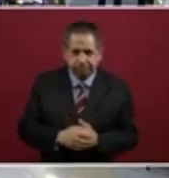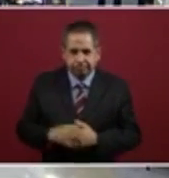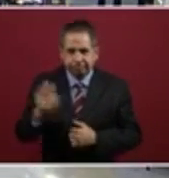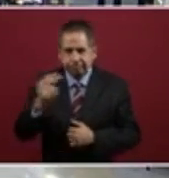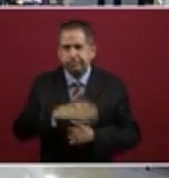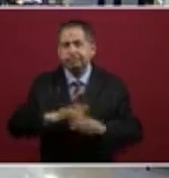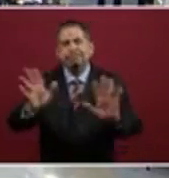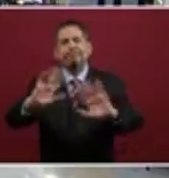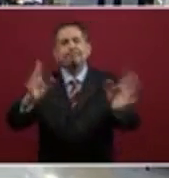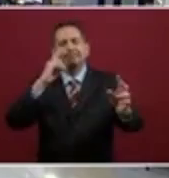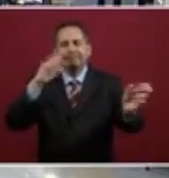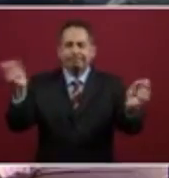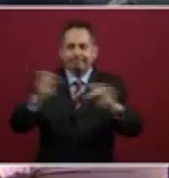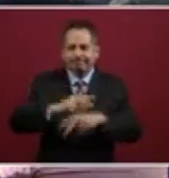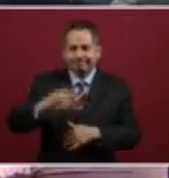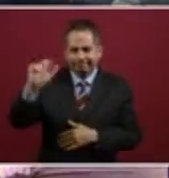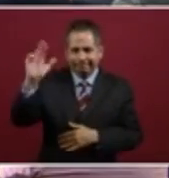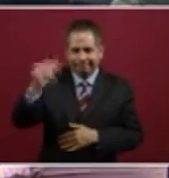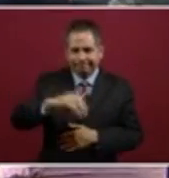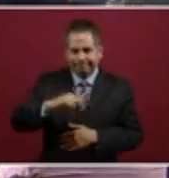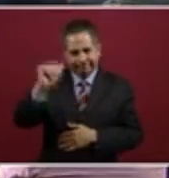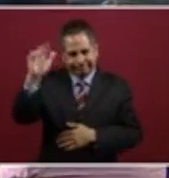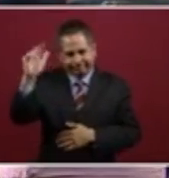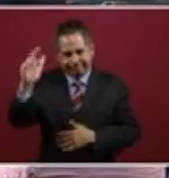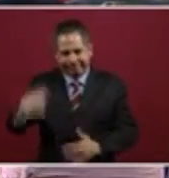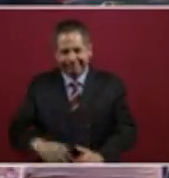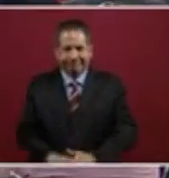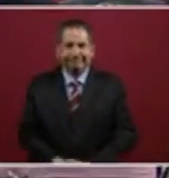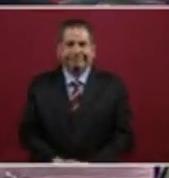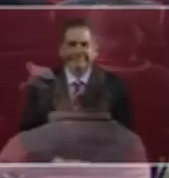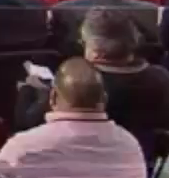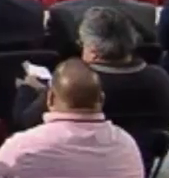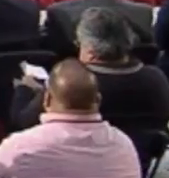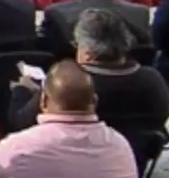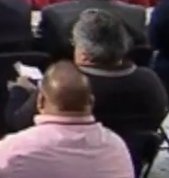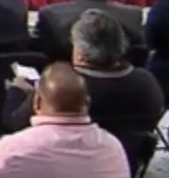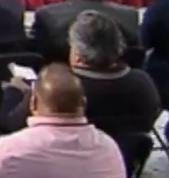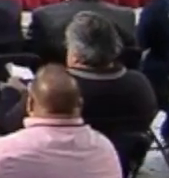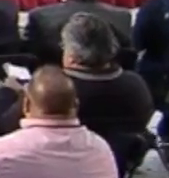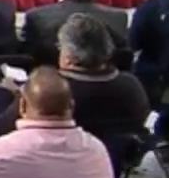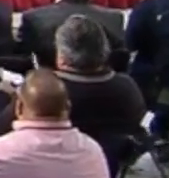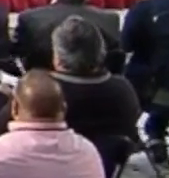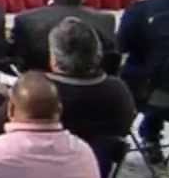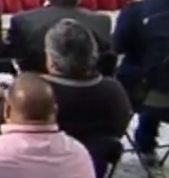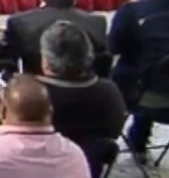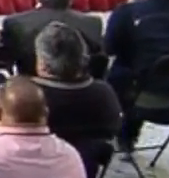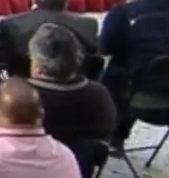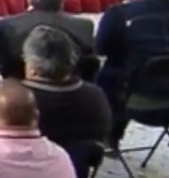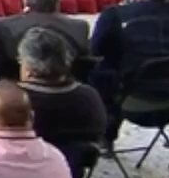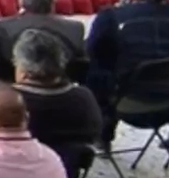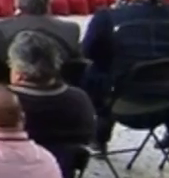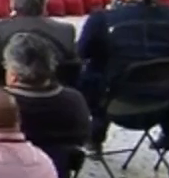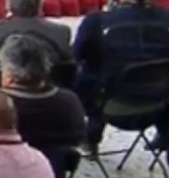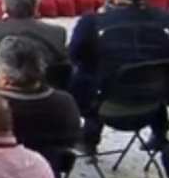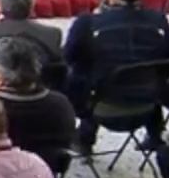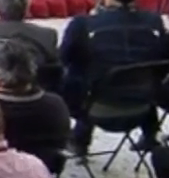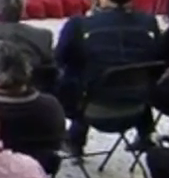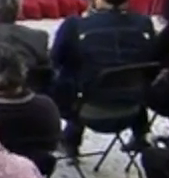Bueno, ahí nos vemos. Adiós, adiós. Nos iba a proponer algo.